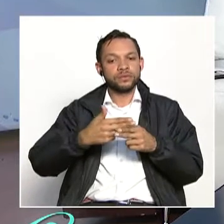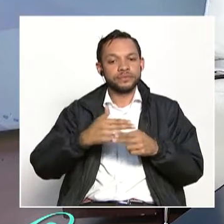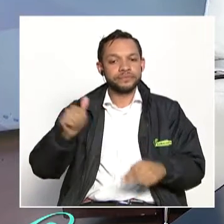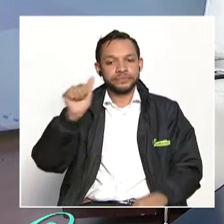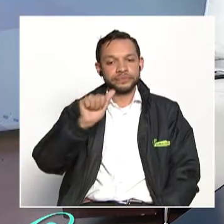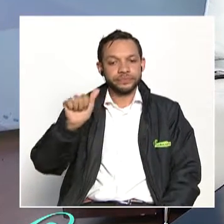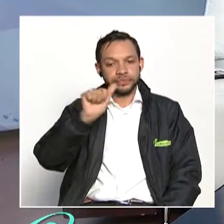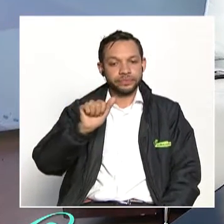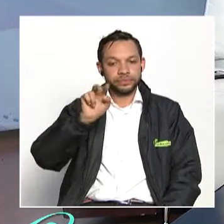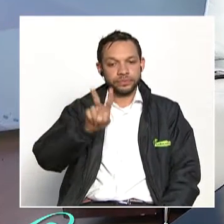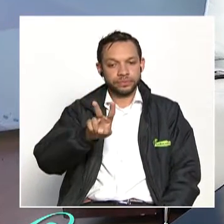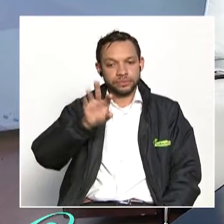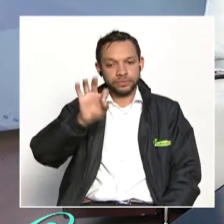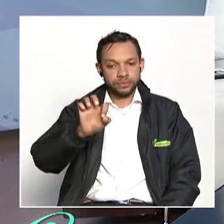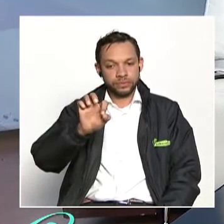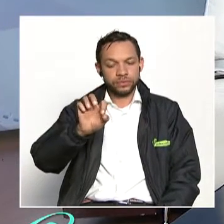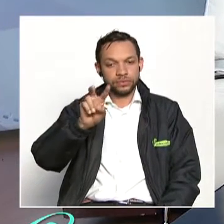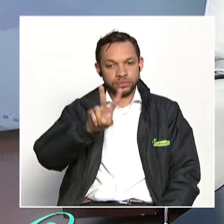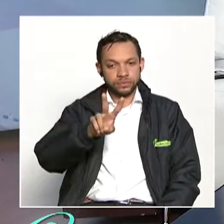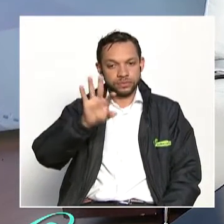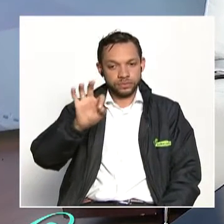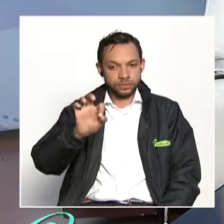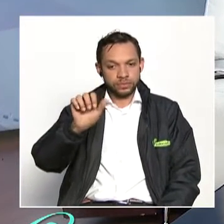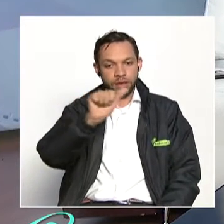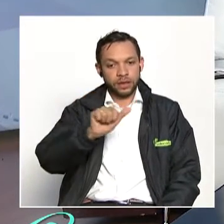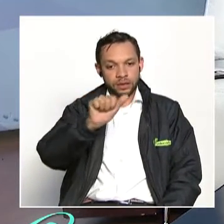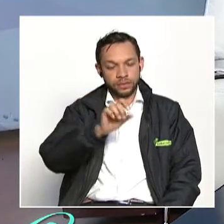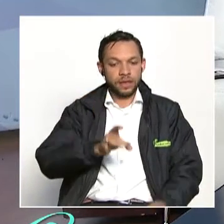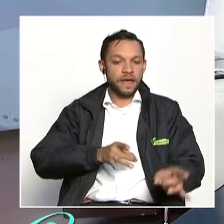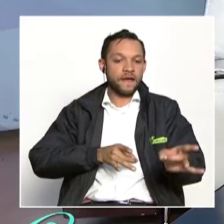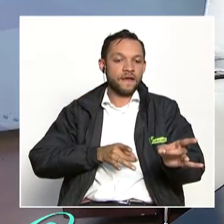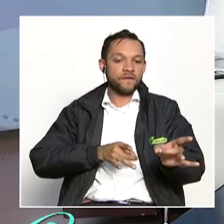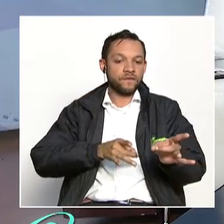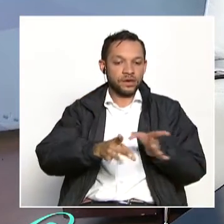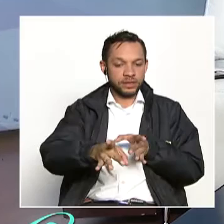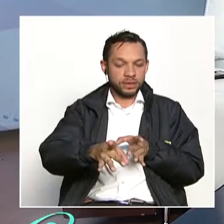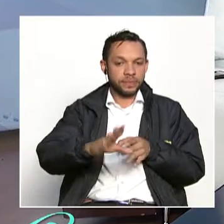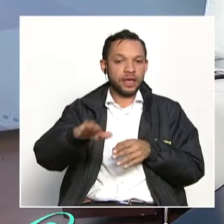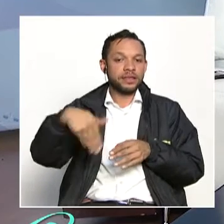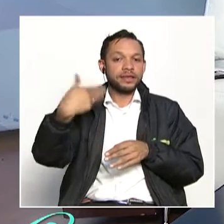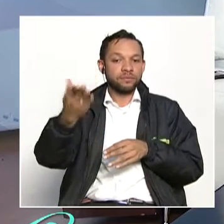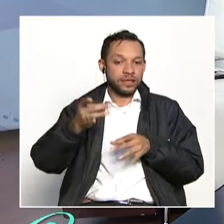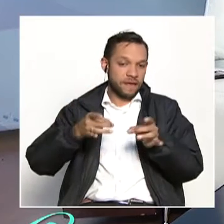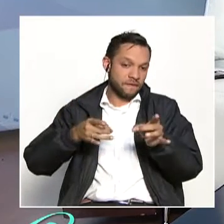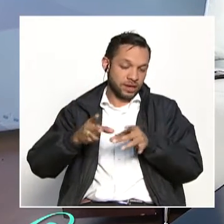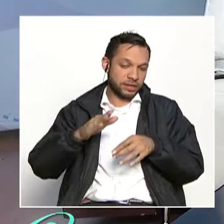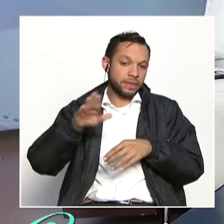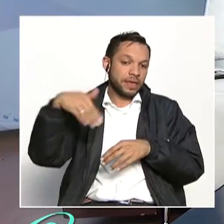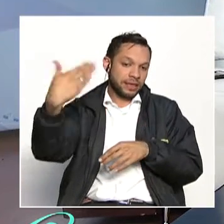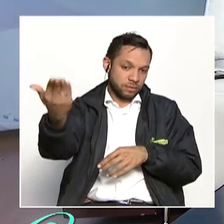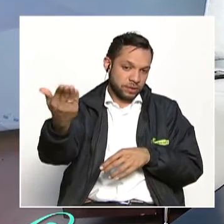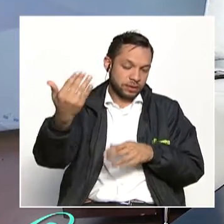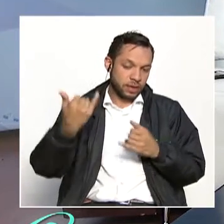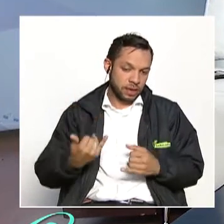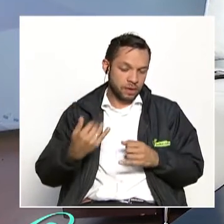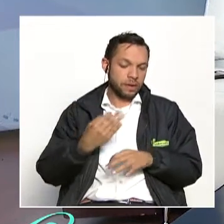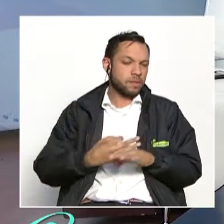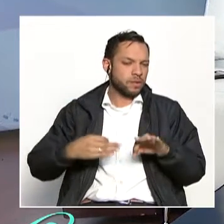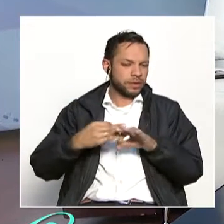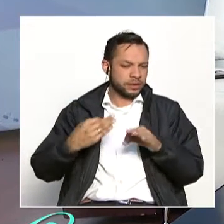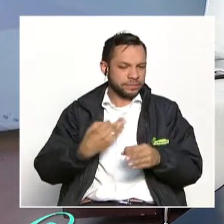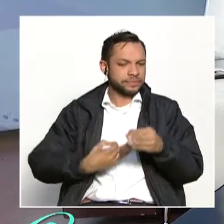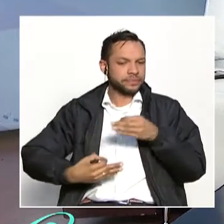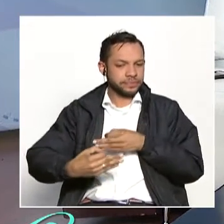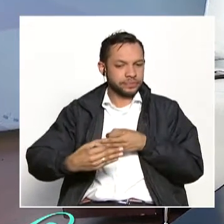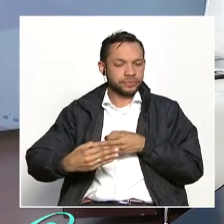agosto 28, este próximo viernes, agosto 28, doy la fecha porque de pronto este programa se pasa en otra fecha, por lo interesante del contenido del